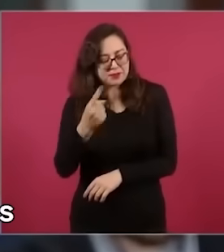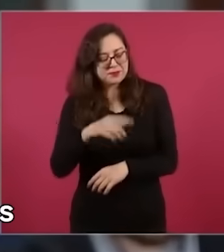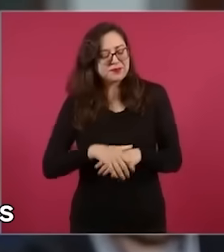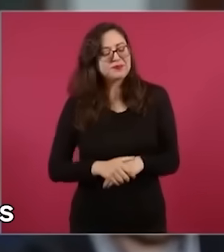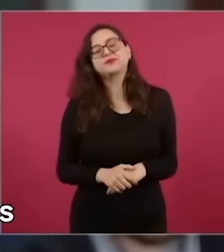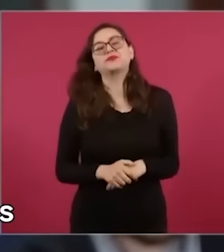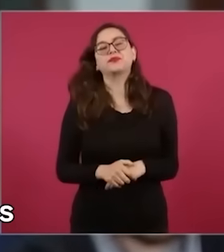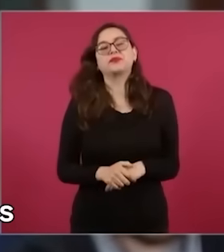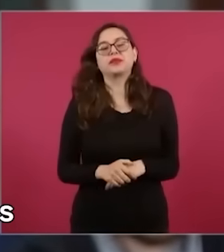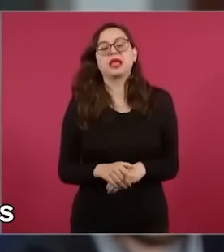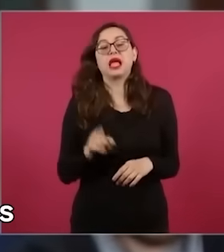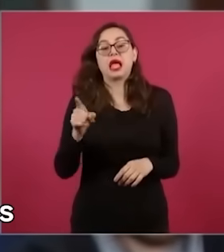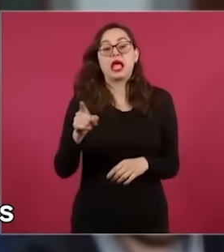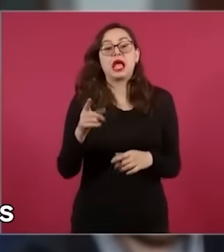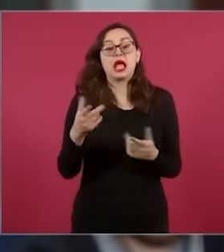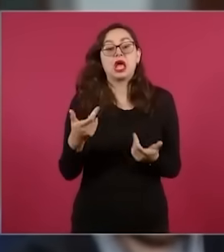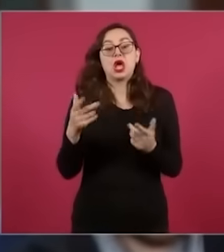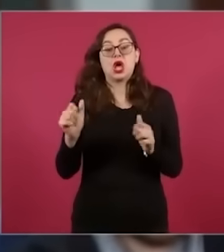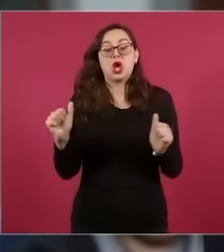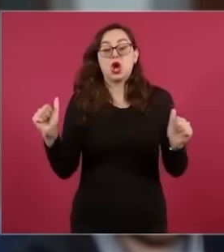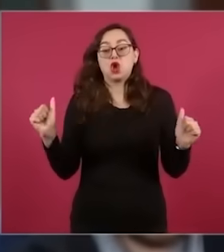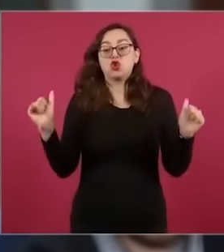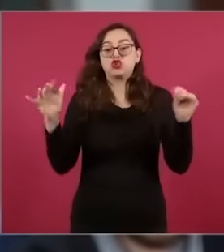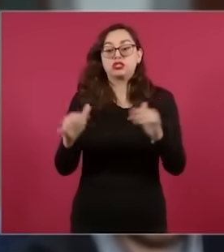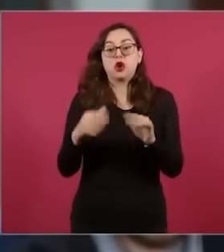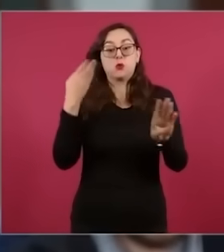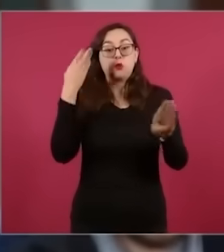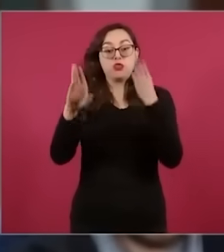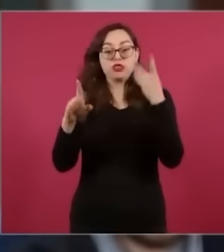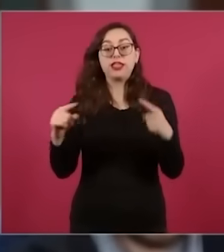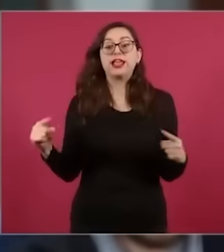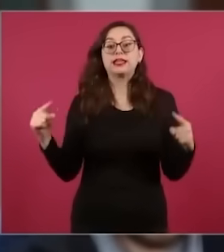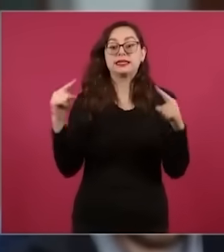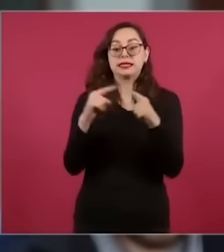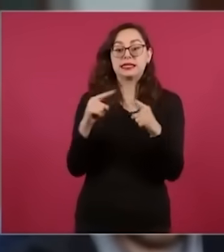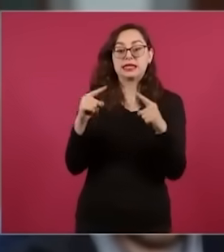del Consejo Mundial de las Iglesias en